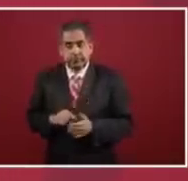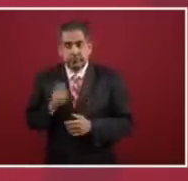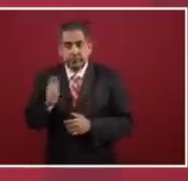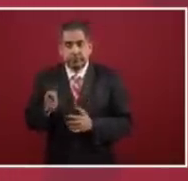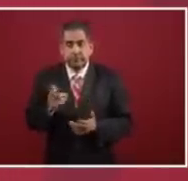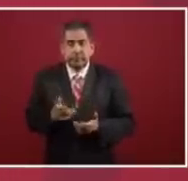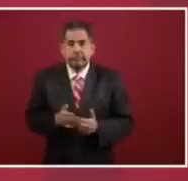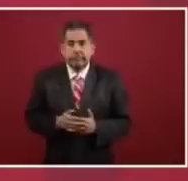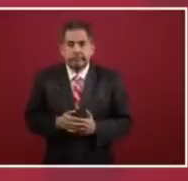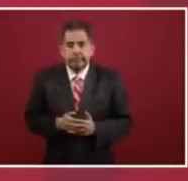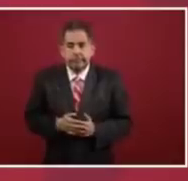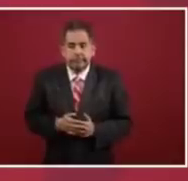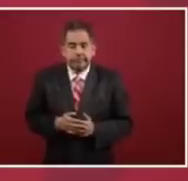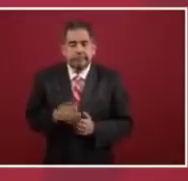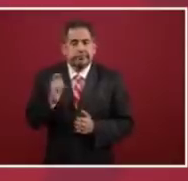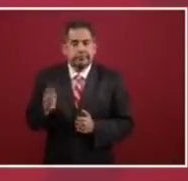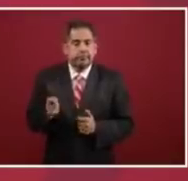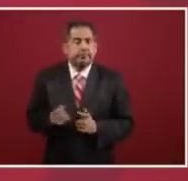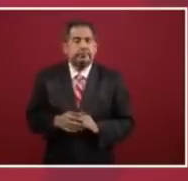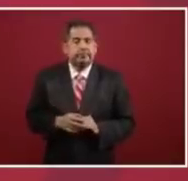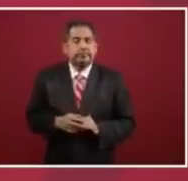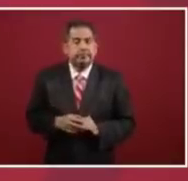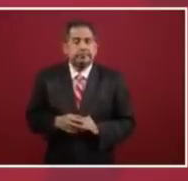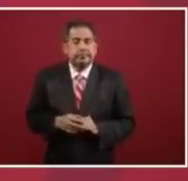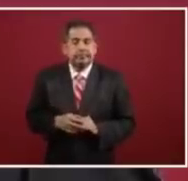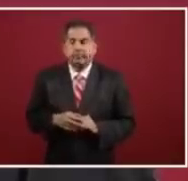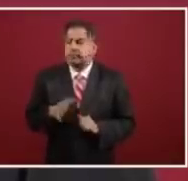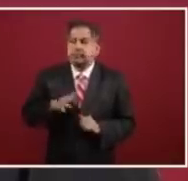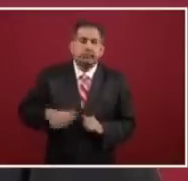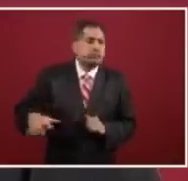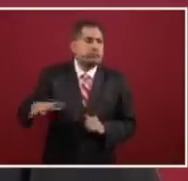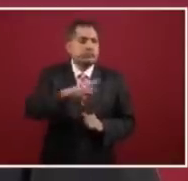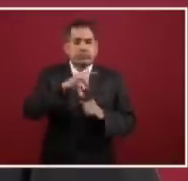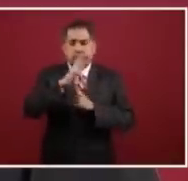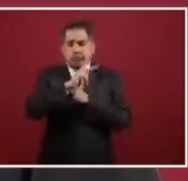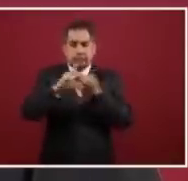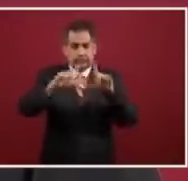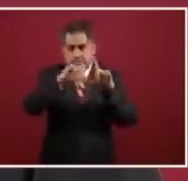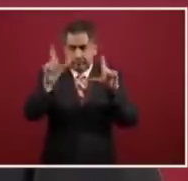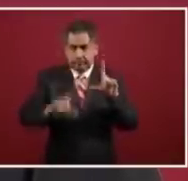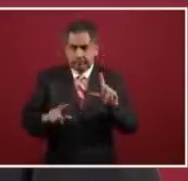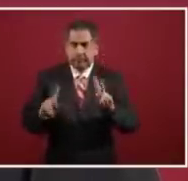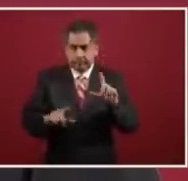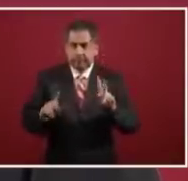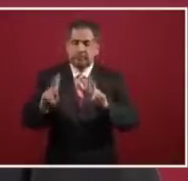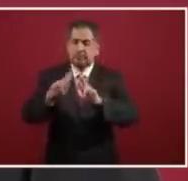es que se pacifique a México por completo,